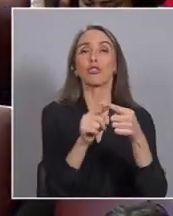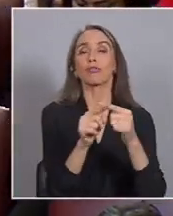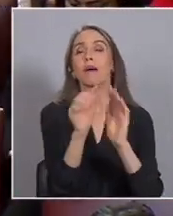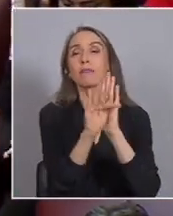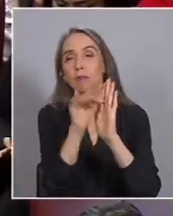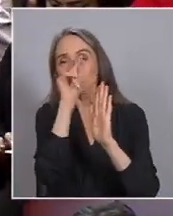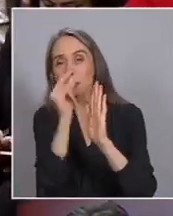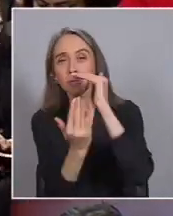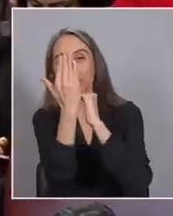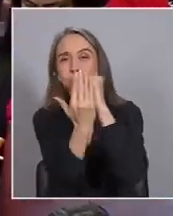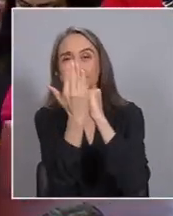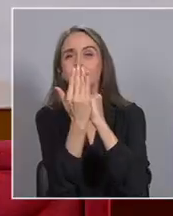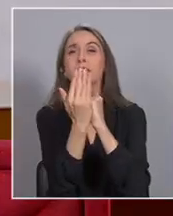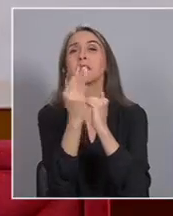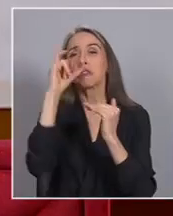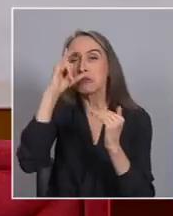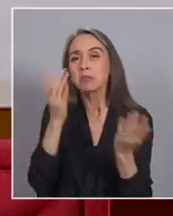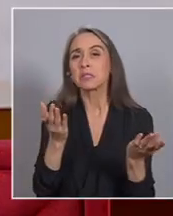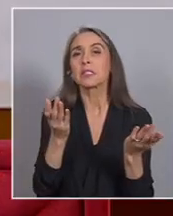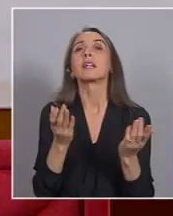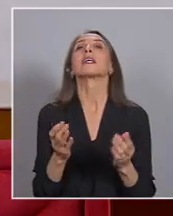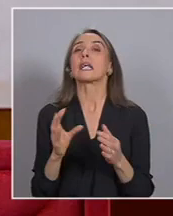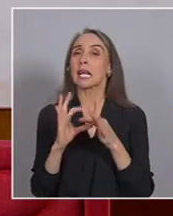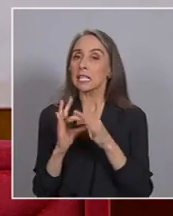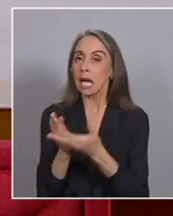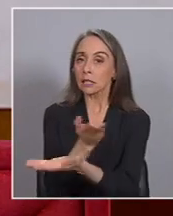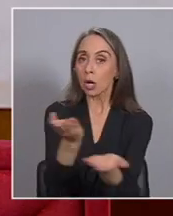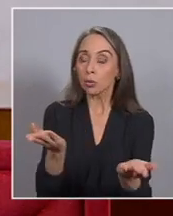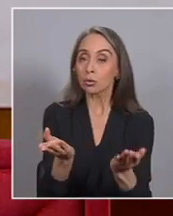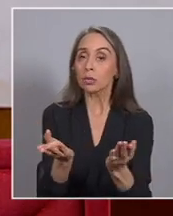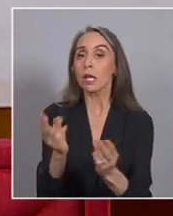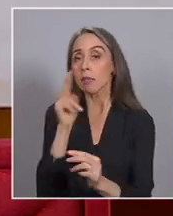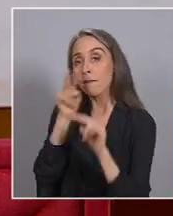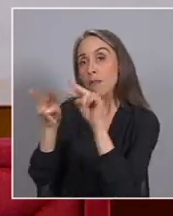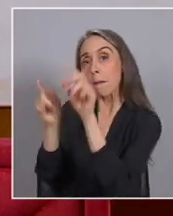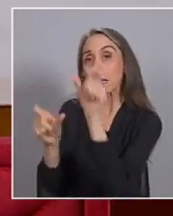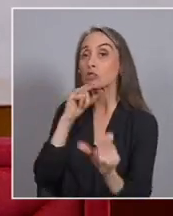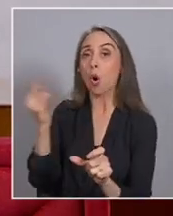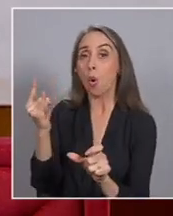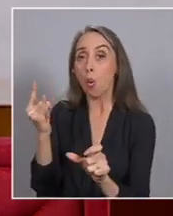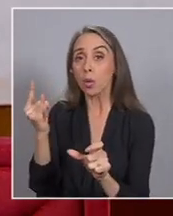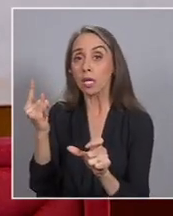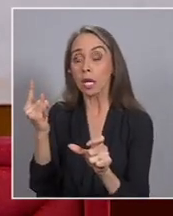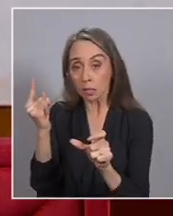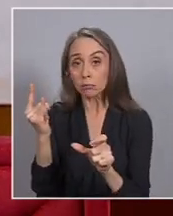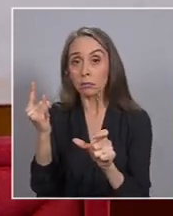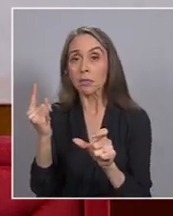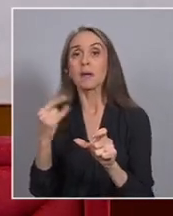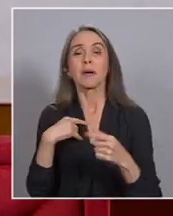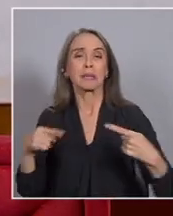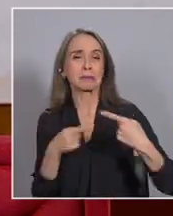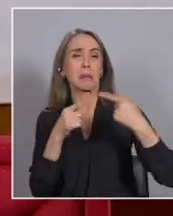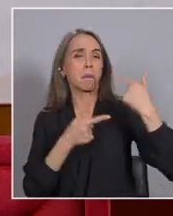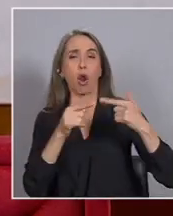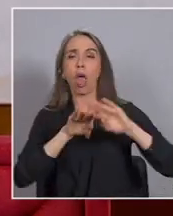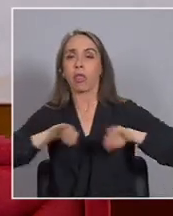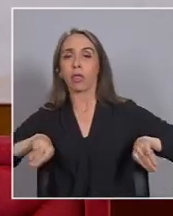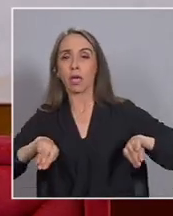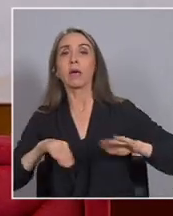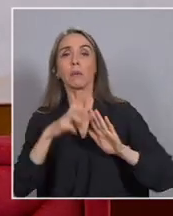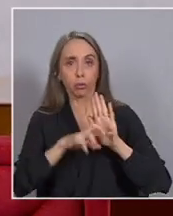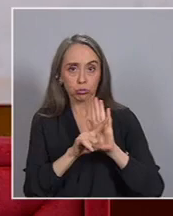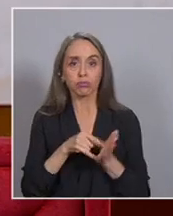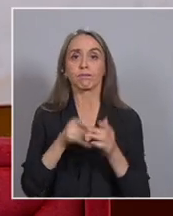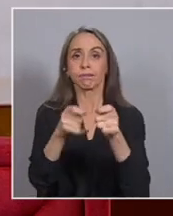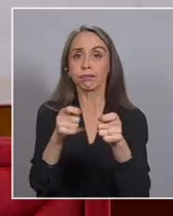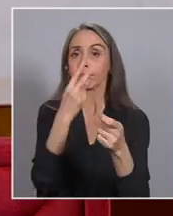agradezco la disposición a poner las urgencias de la población por delante de las disputas políticas. Se demuestra